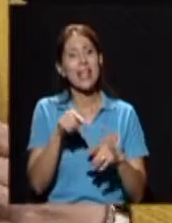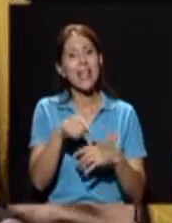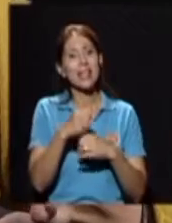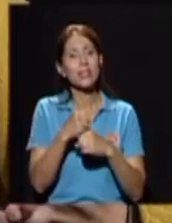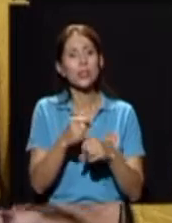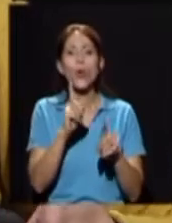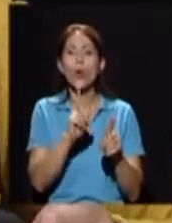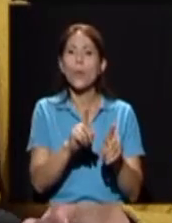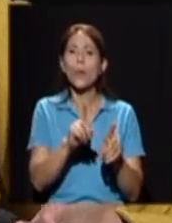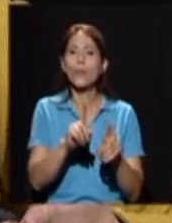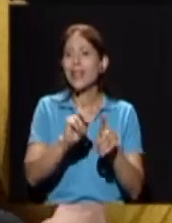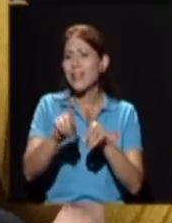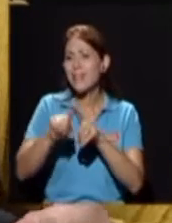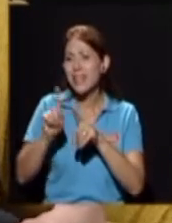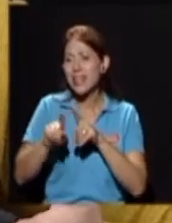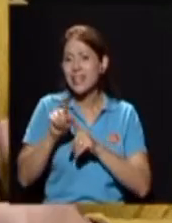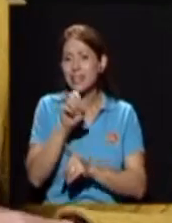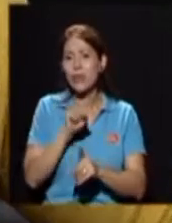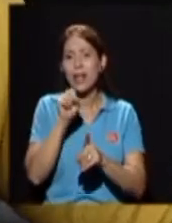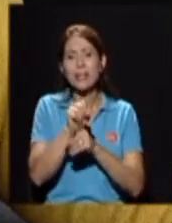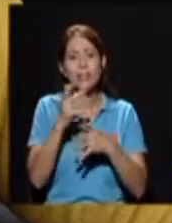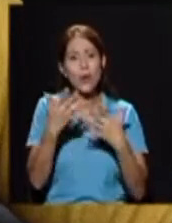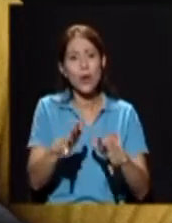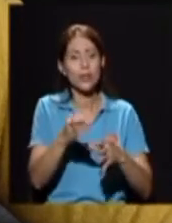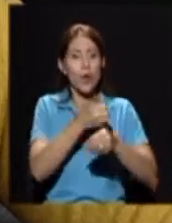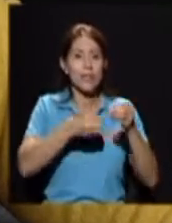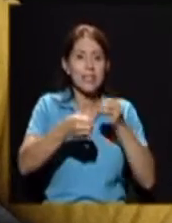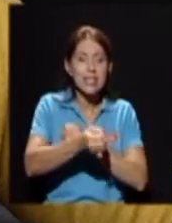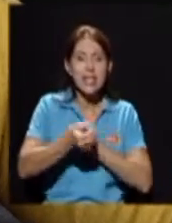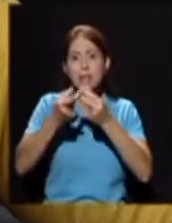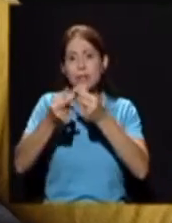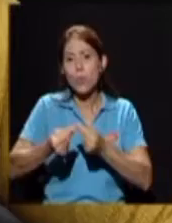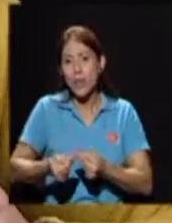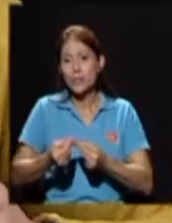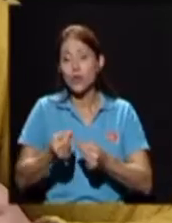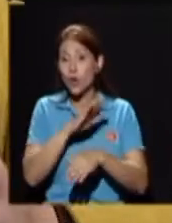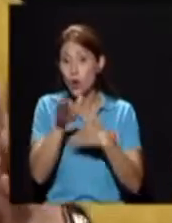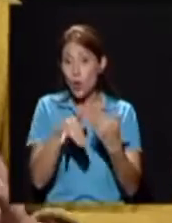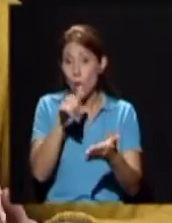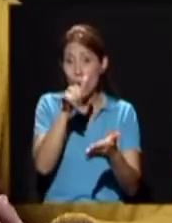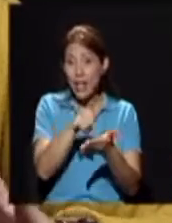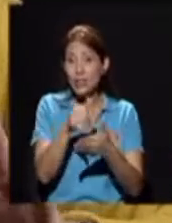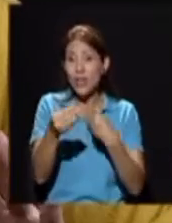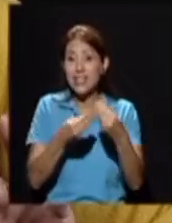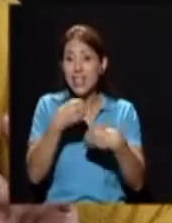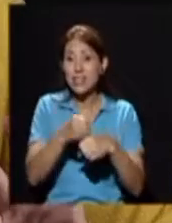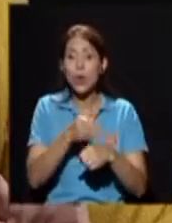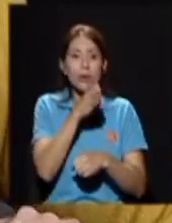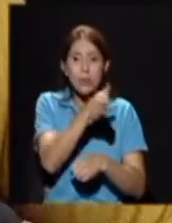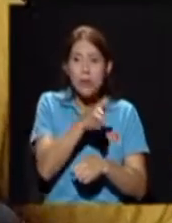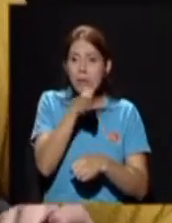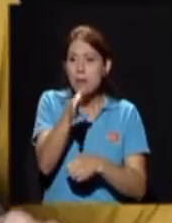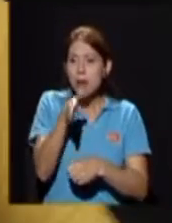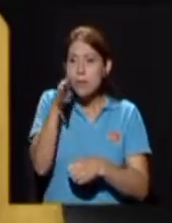indicadores judiciales, de oficinas, de presupuestos, y eso se tuvo que ir a buscar el historiador, los historiadores a cargo